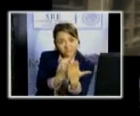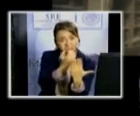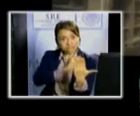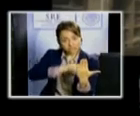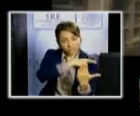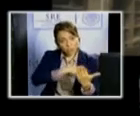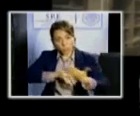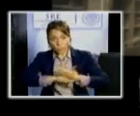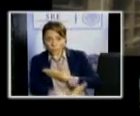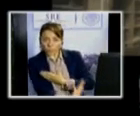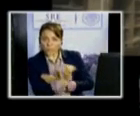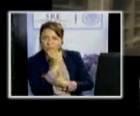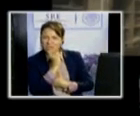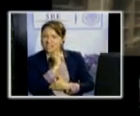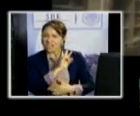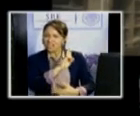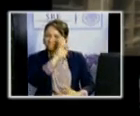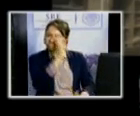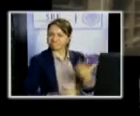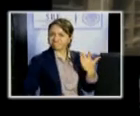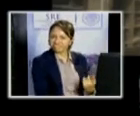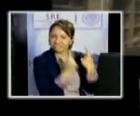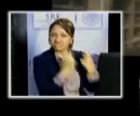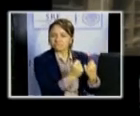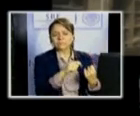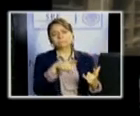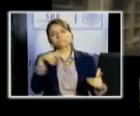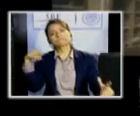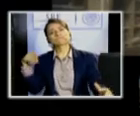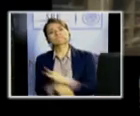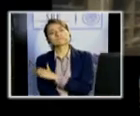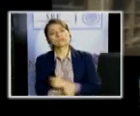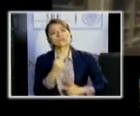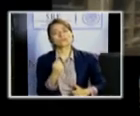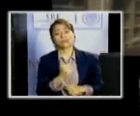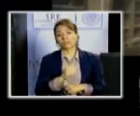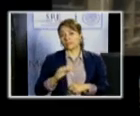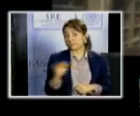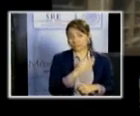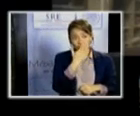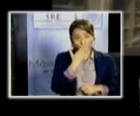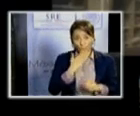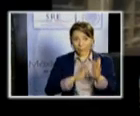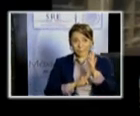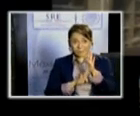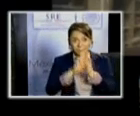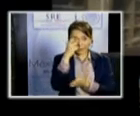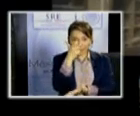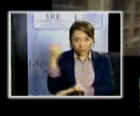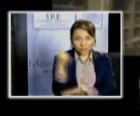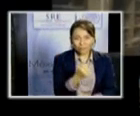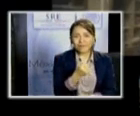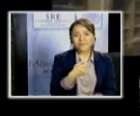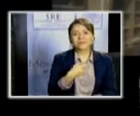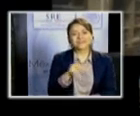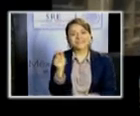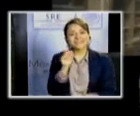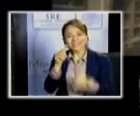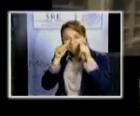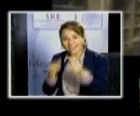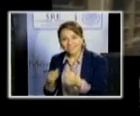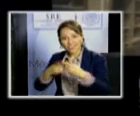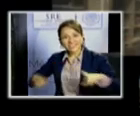tanto, no basta el crecimiento económico si no hay un cambio en el modelo de desarrollo. No bastan las acciones puntuales para que los ministerios